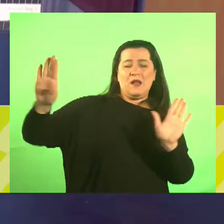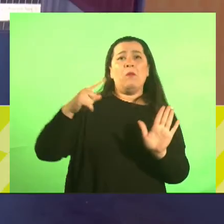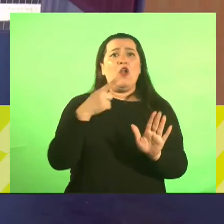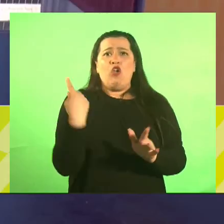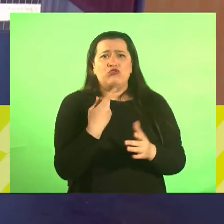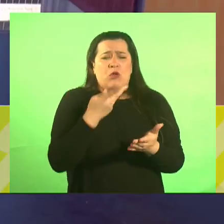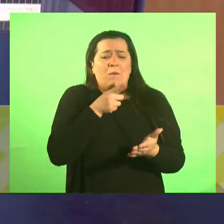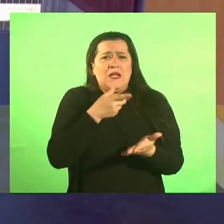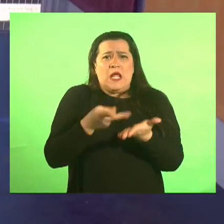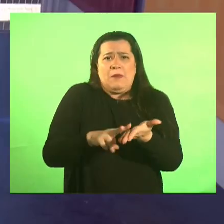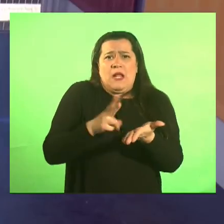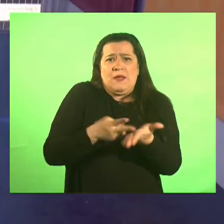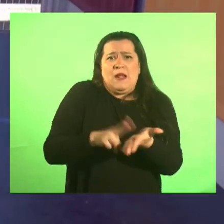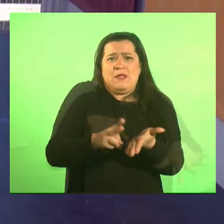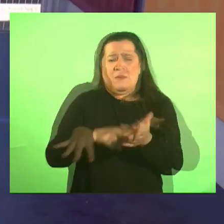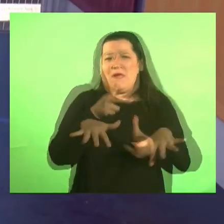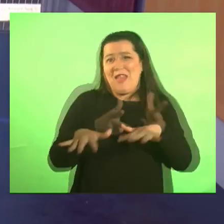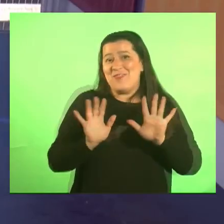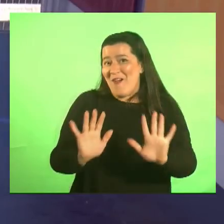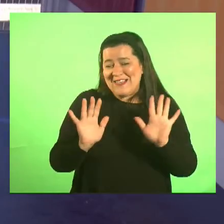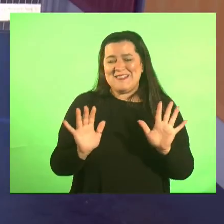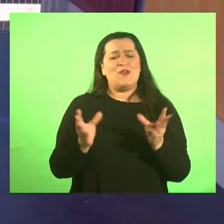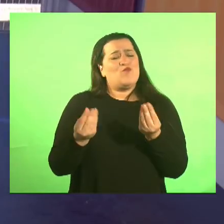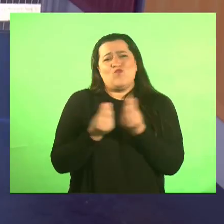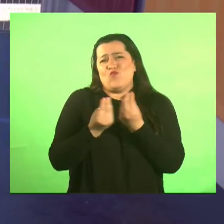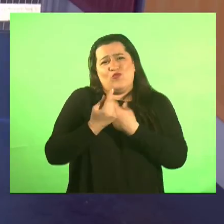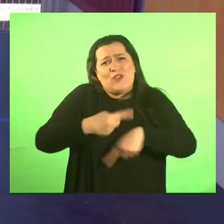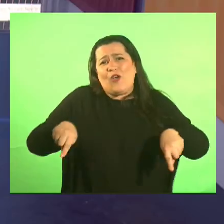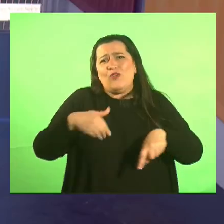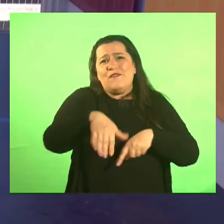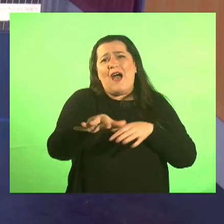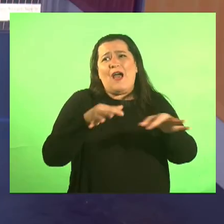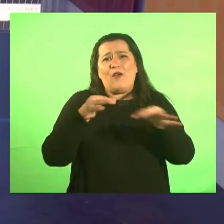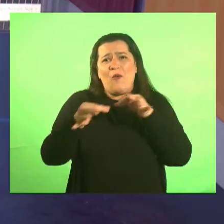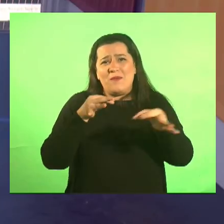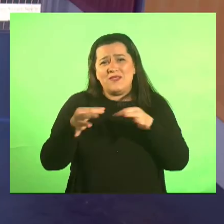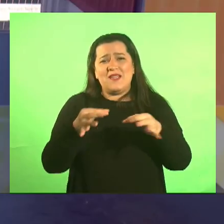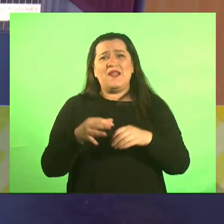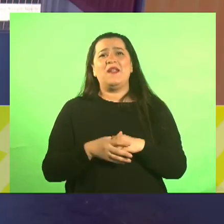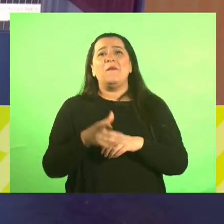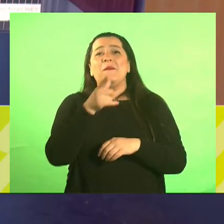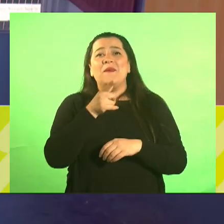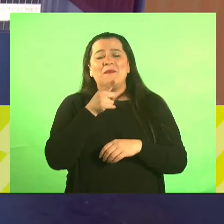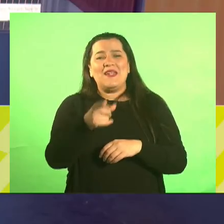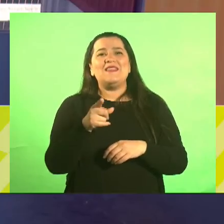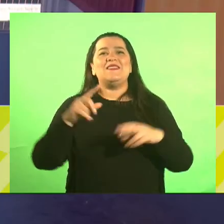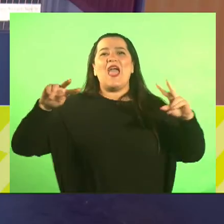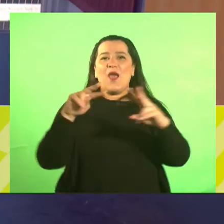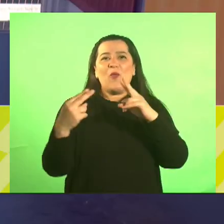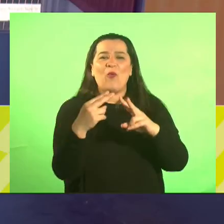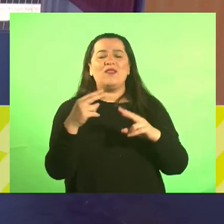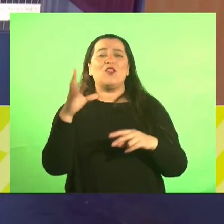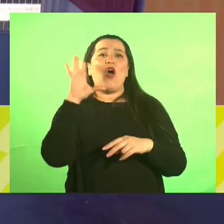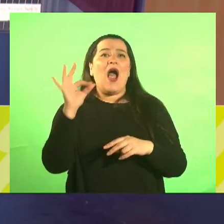lo dado. Pepe, muchas cosas para conversar. Me parece que amerita un nuevo encuentro alguna otra